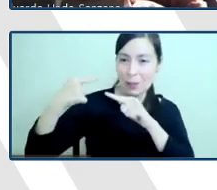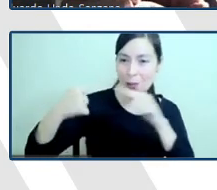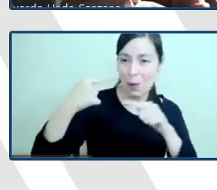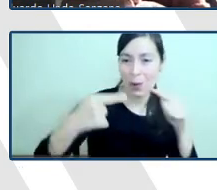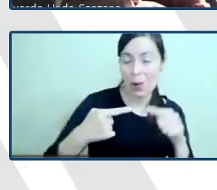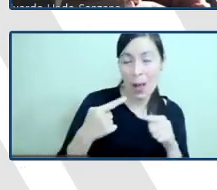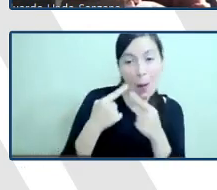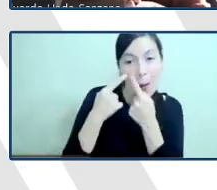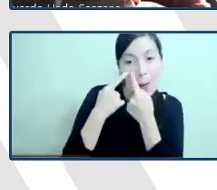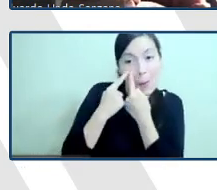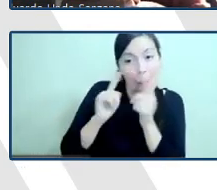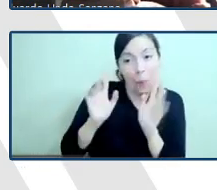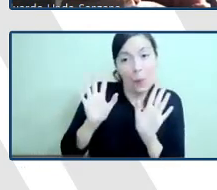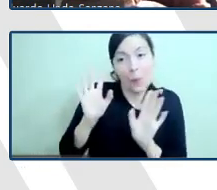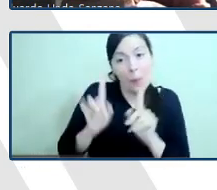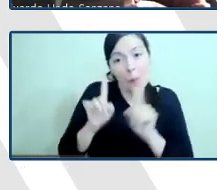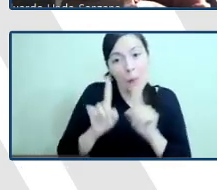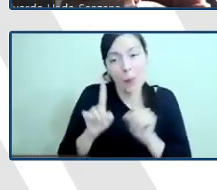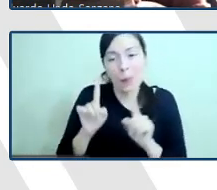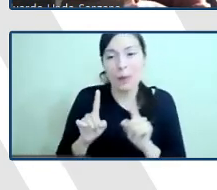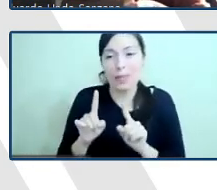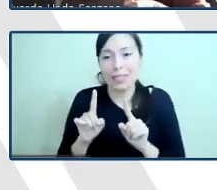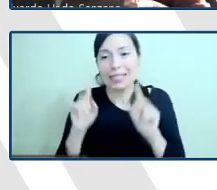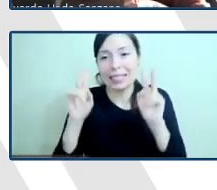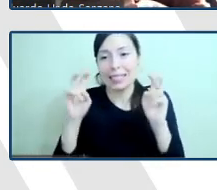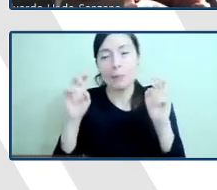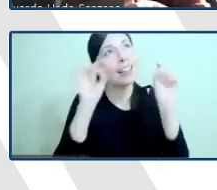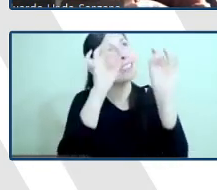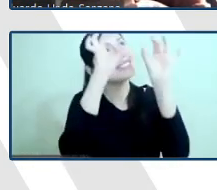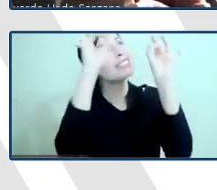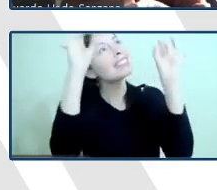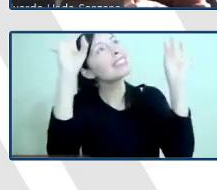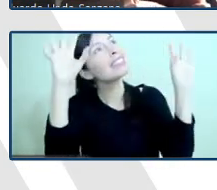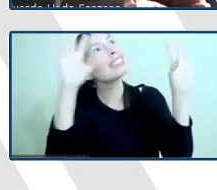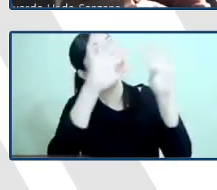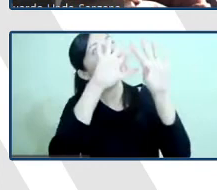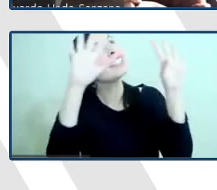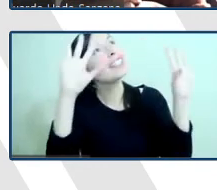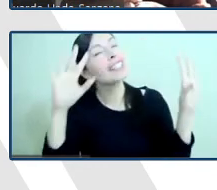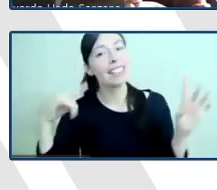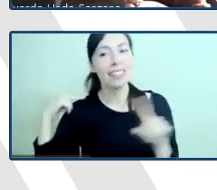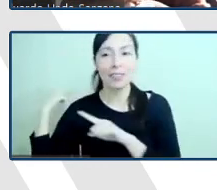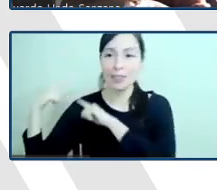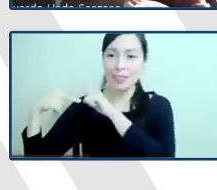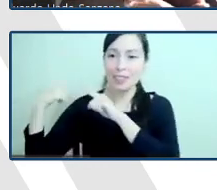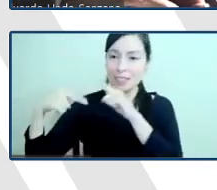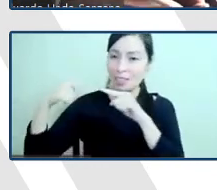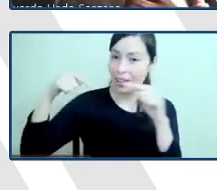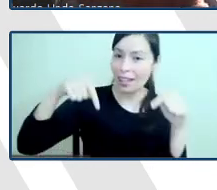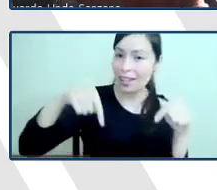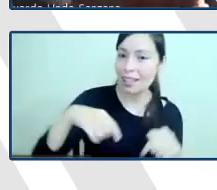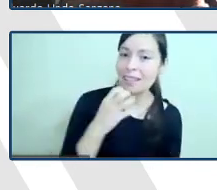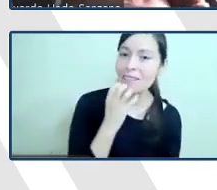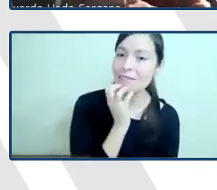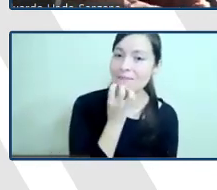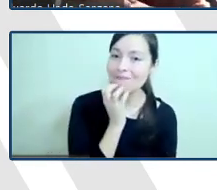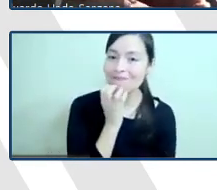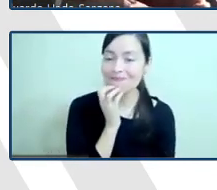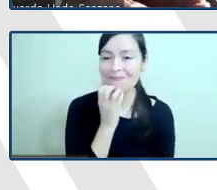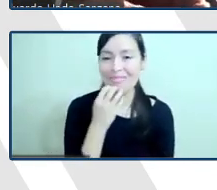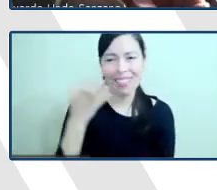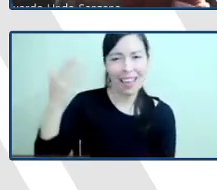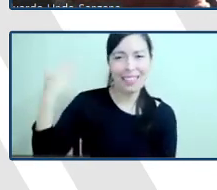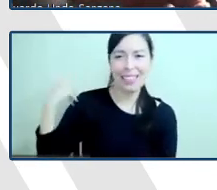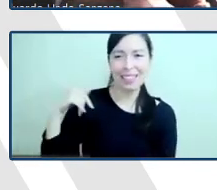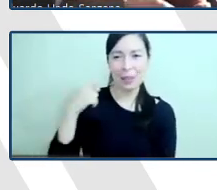de lo que ha ocurrido en astronomía, en la historia de la astronomía en la región de Antofagasta, antes de la